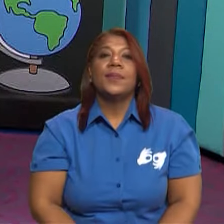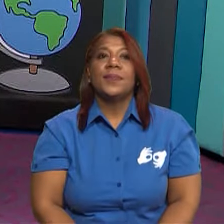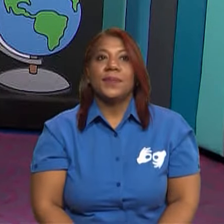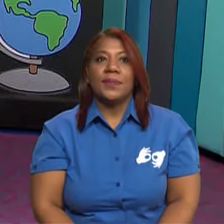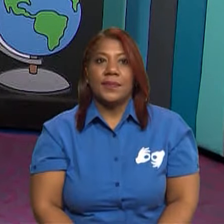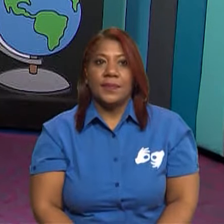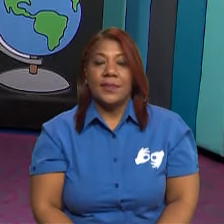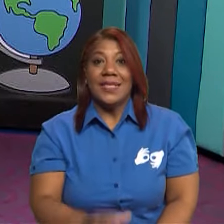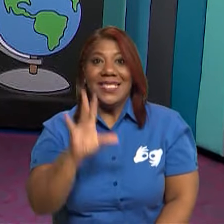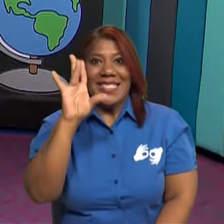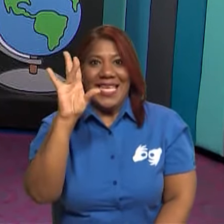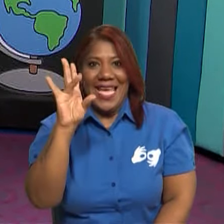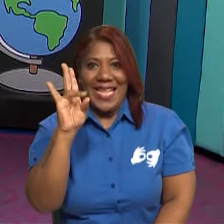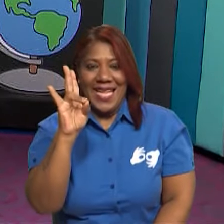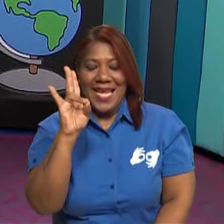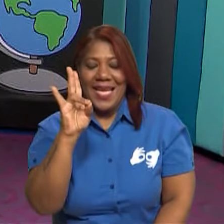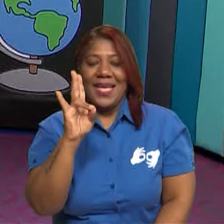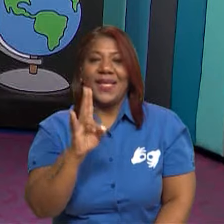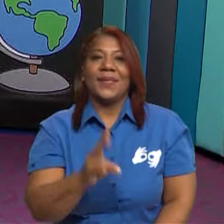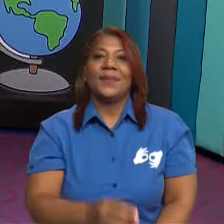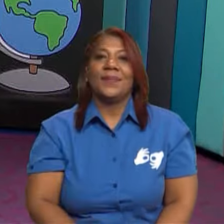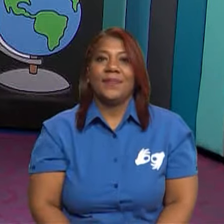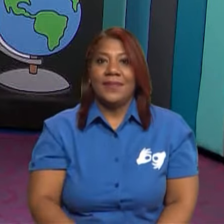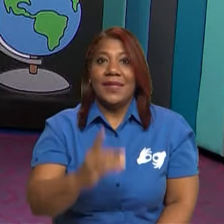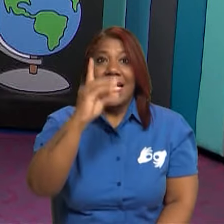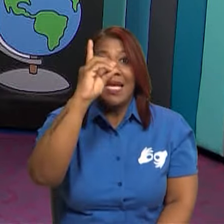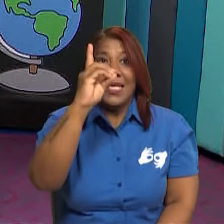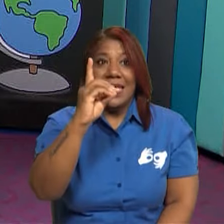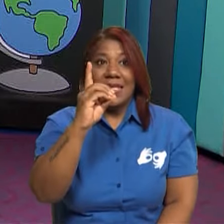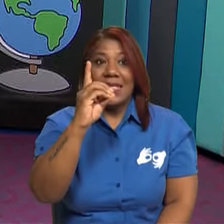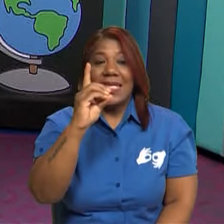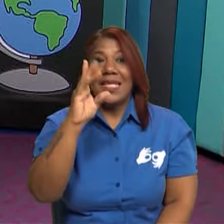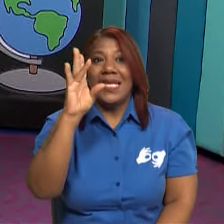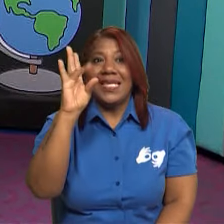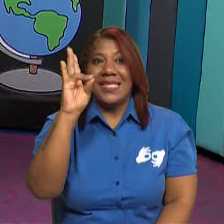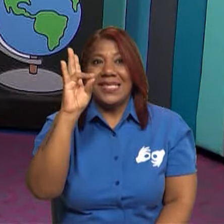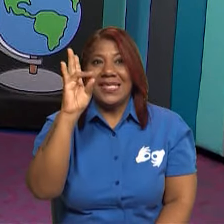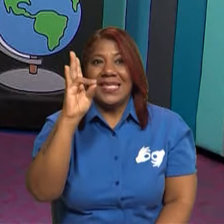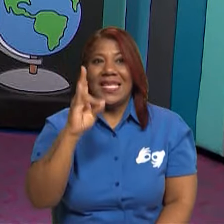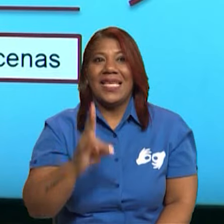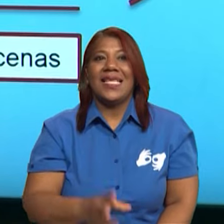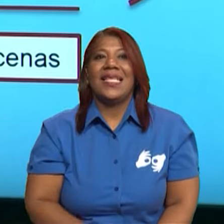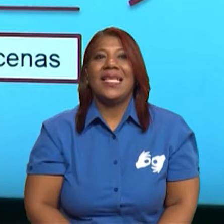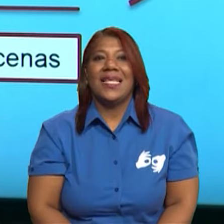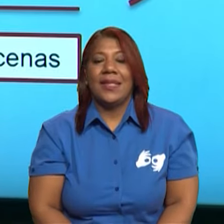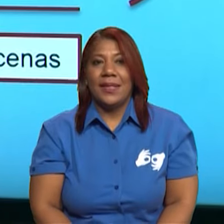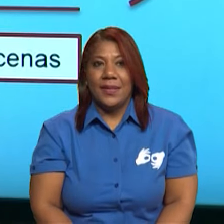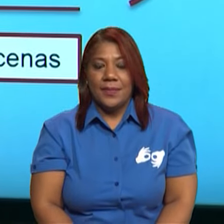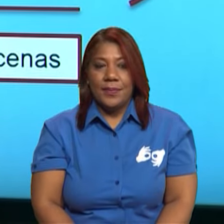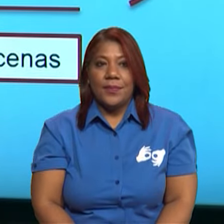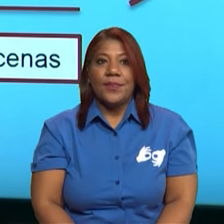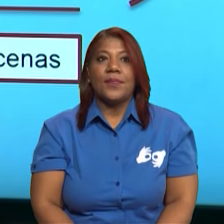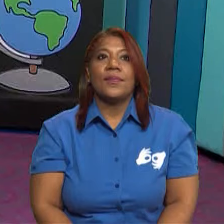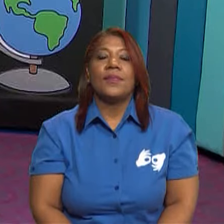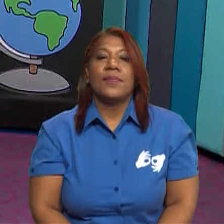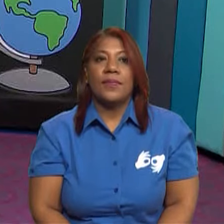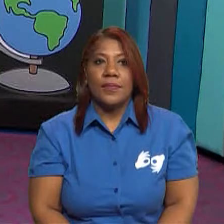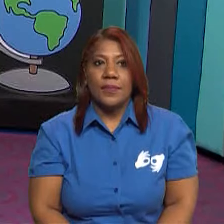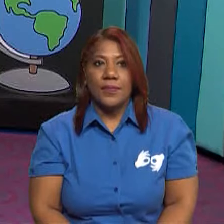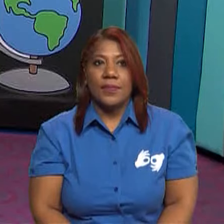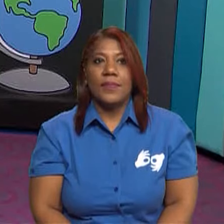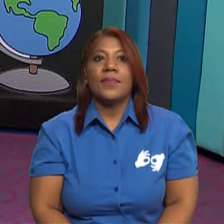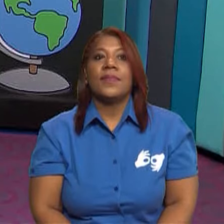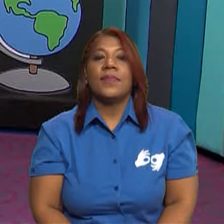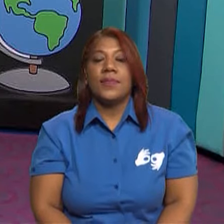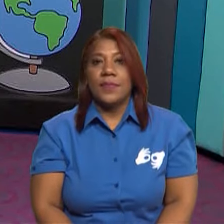El número 7. Excelente, el número 7. Lo vamos menos, a colocar aquí.